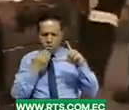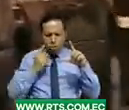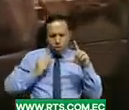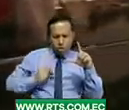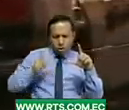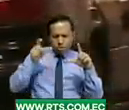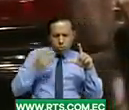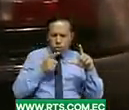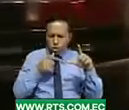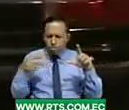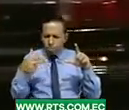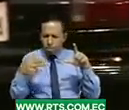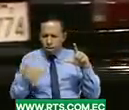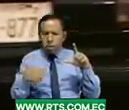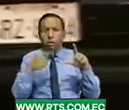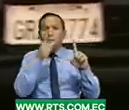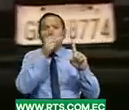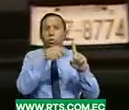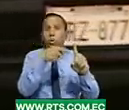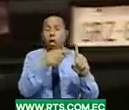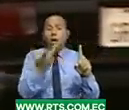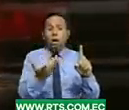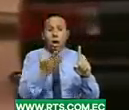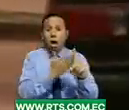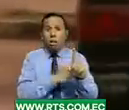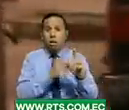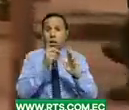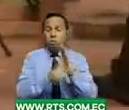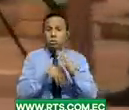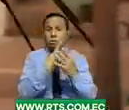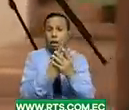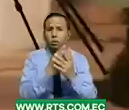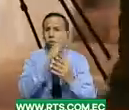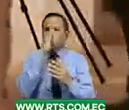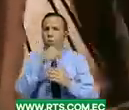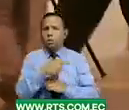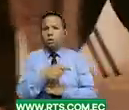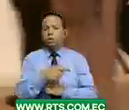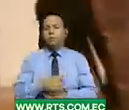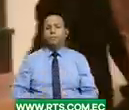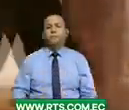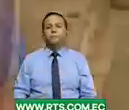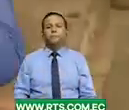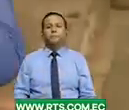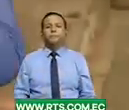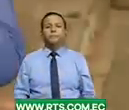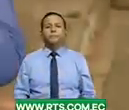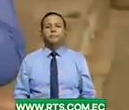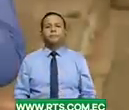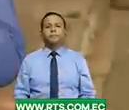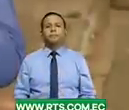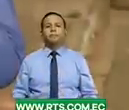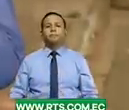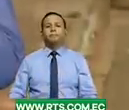asesinos. El occiso no registraba antecedentes penales, informó Charlie Pisa.